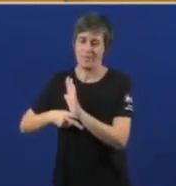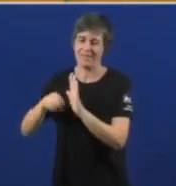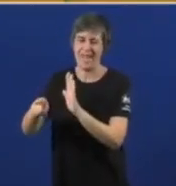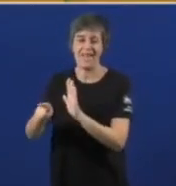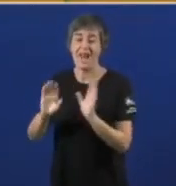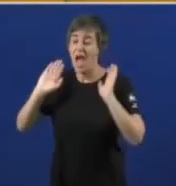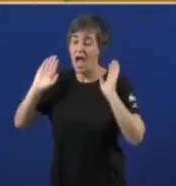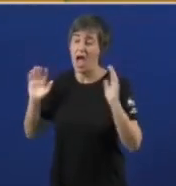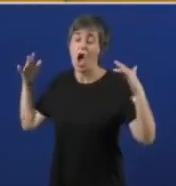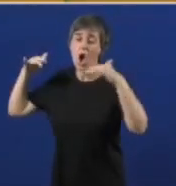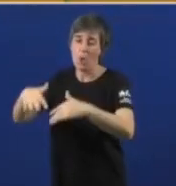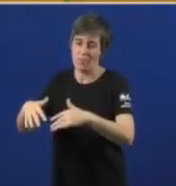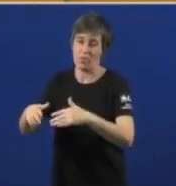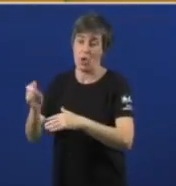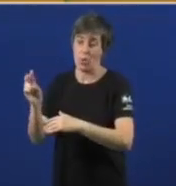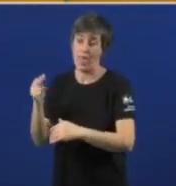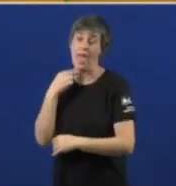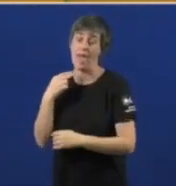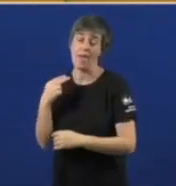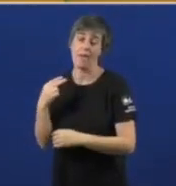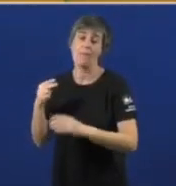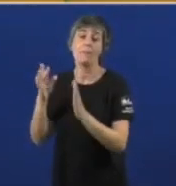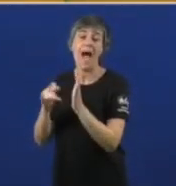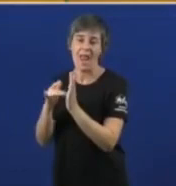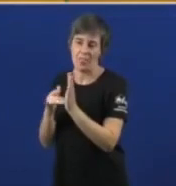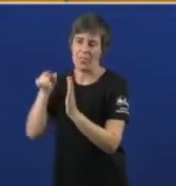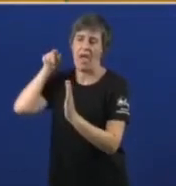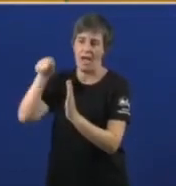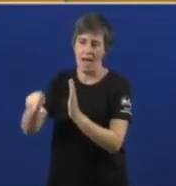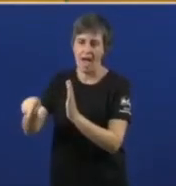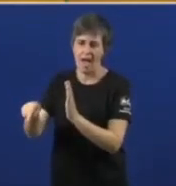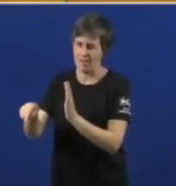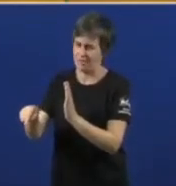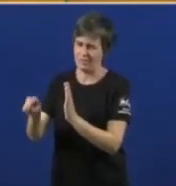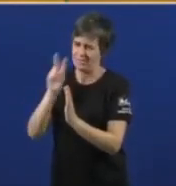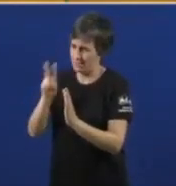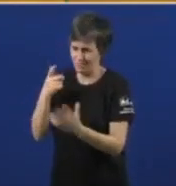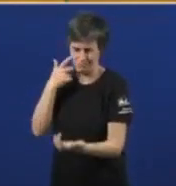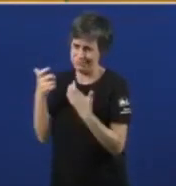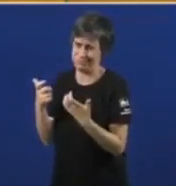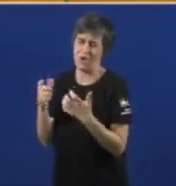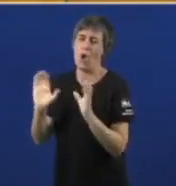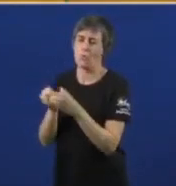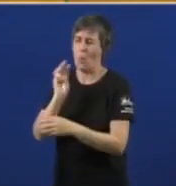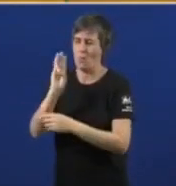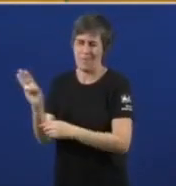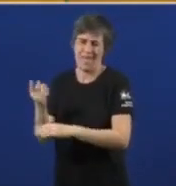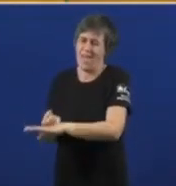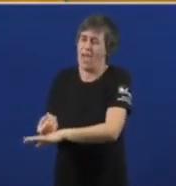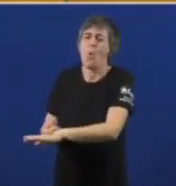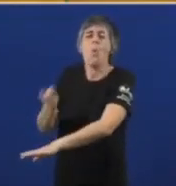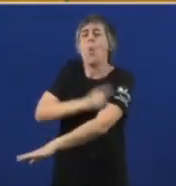saía un Partido Popular máis ultra, tan ultra, que teñen o descaro de propoñer para o